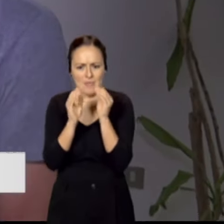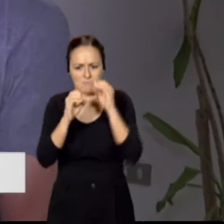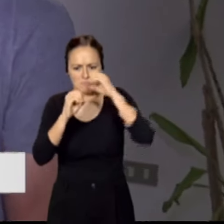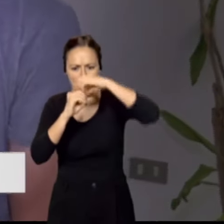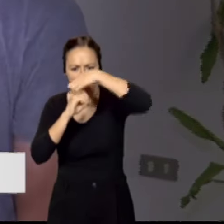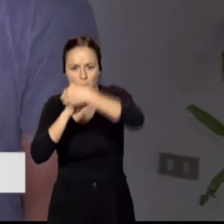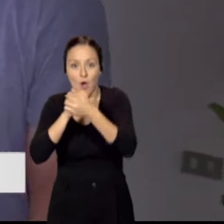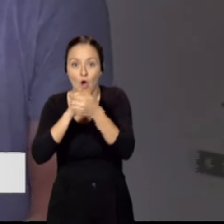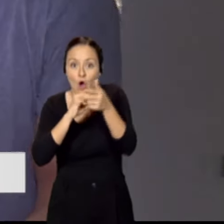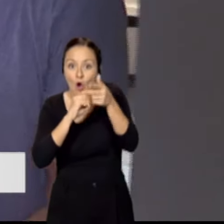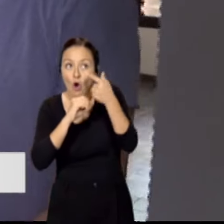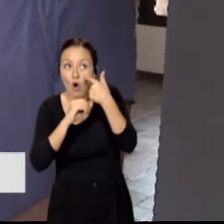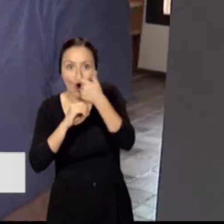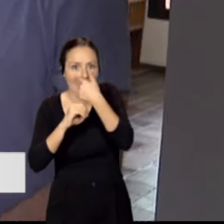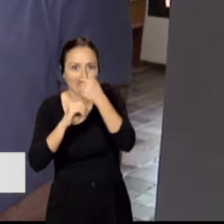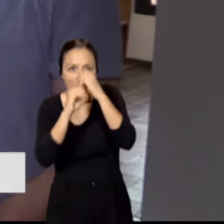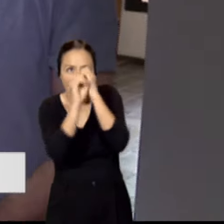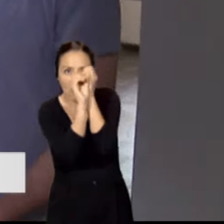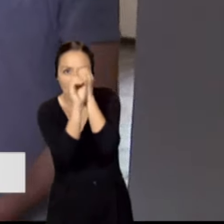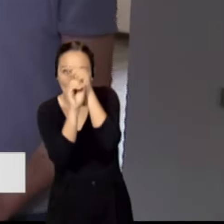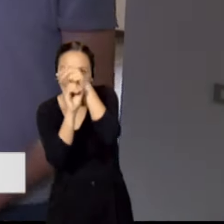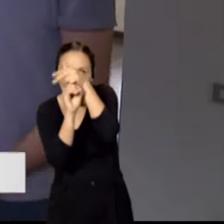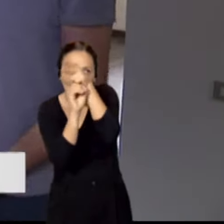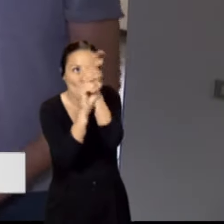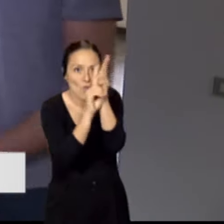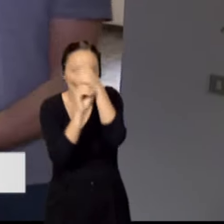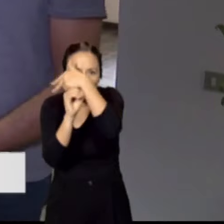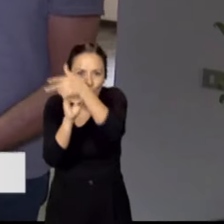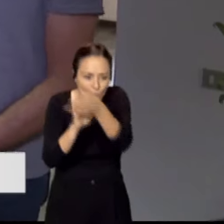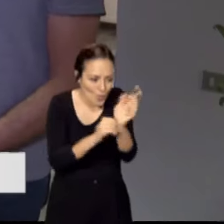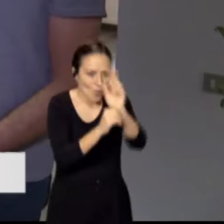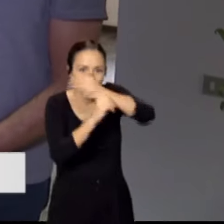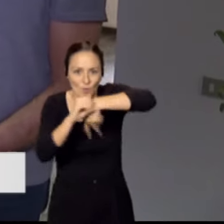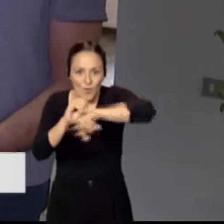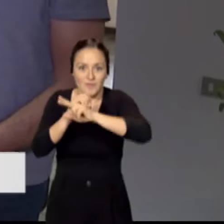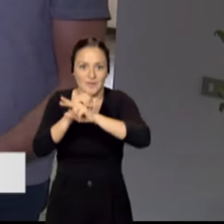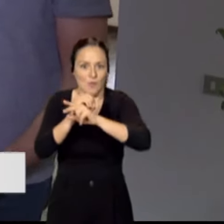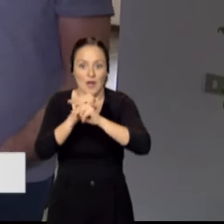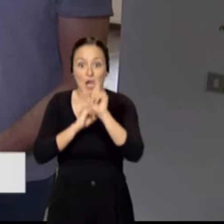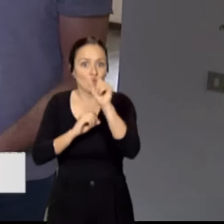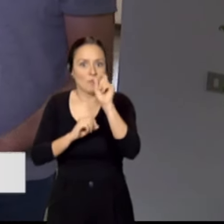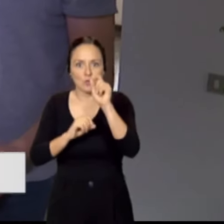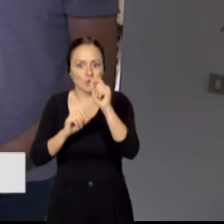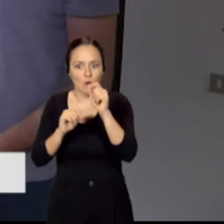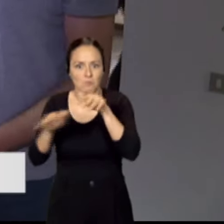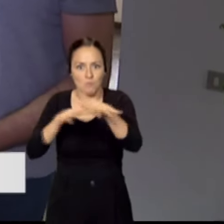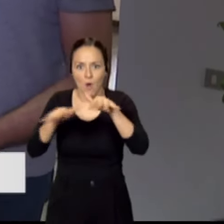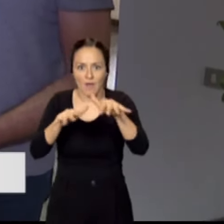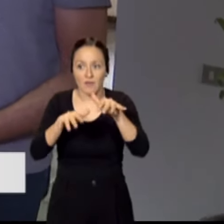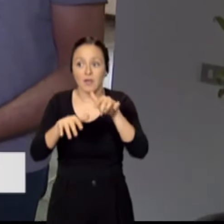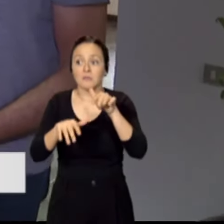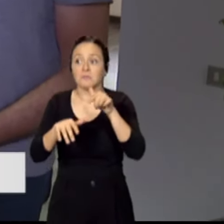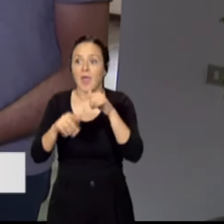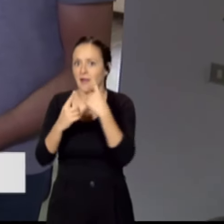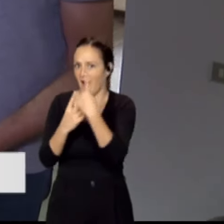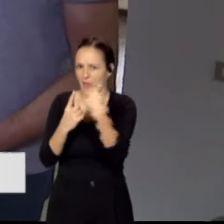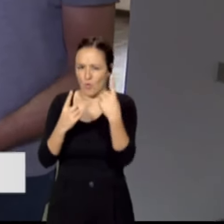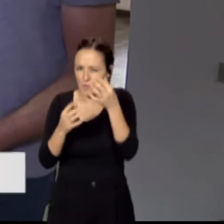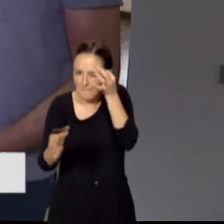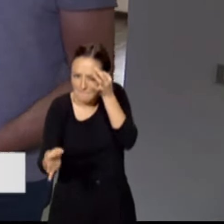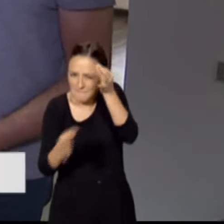eh Y se mueven muy rápido en cuestión de un minuto o algo así son capaces de posicionarse cada uno con una gran precisión a nivel